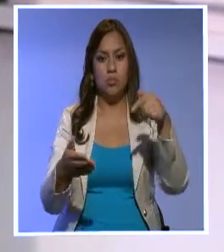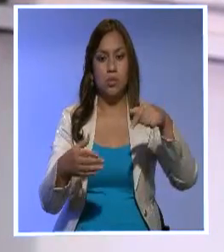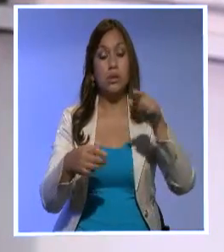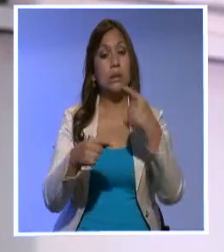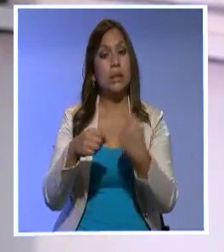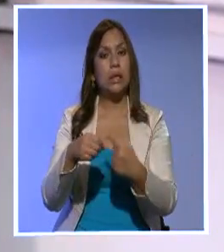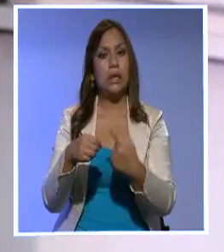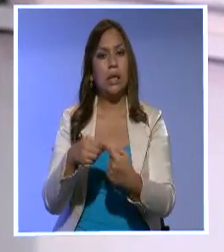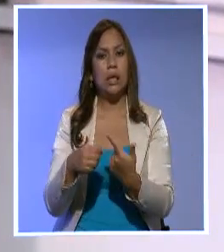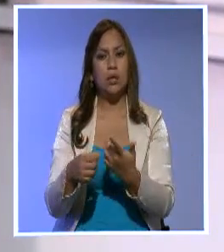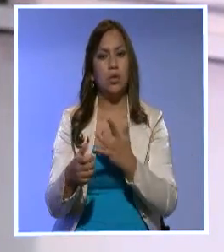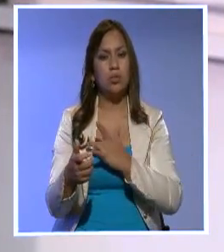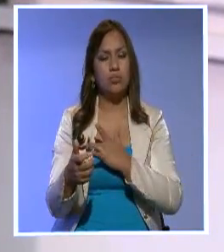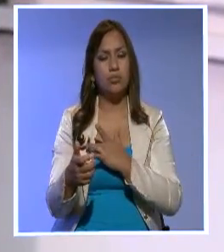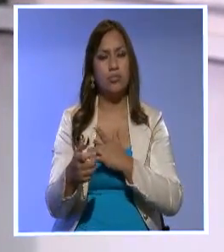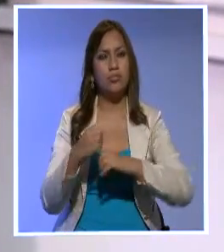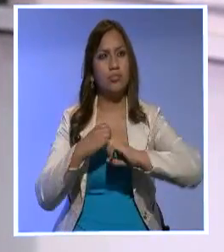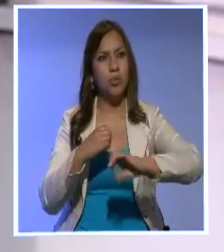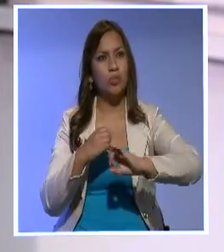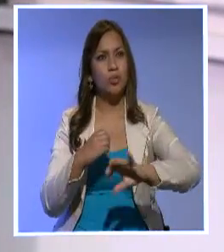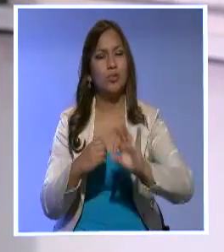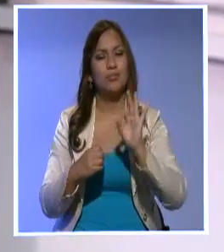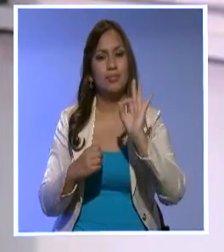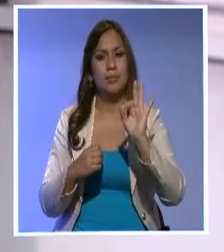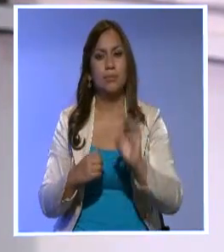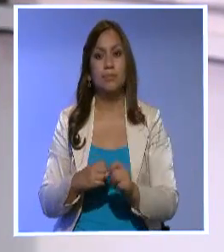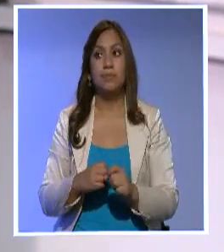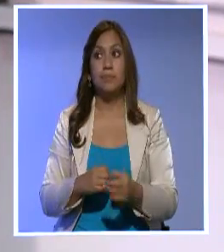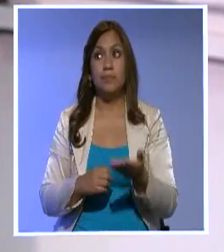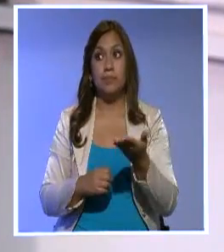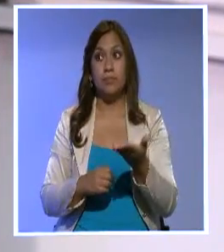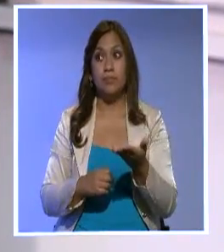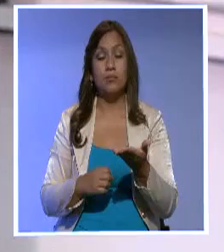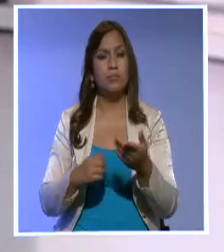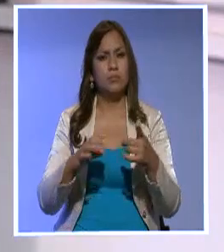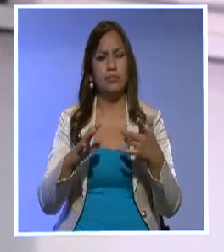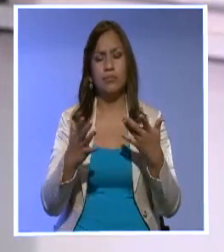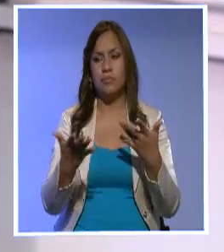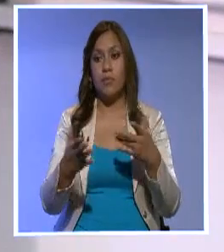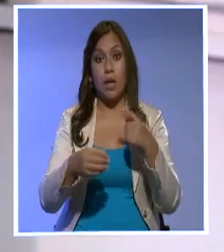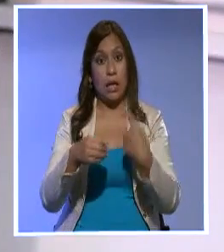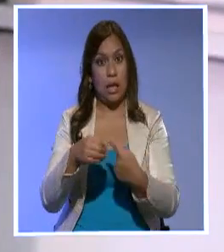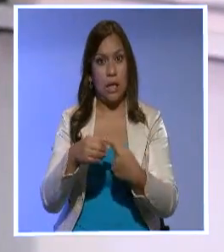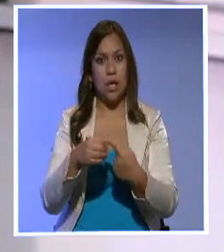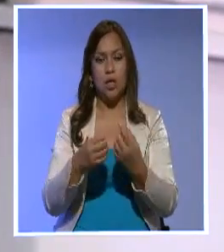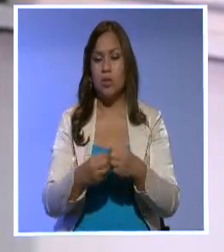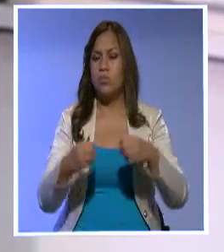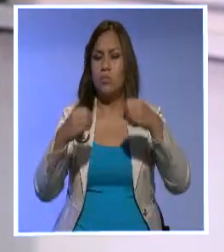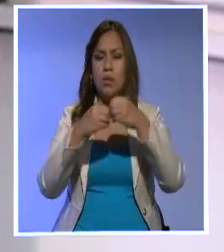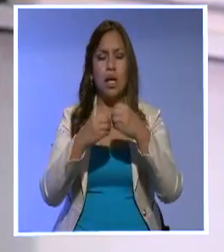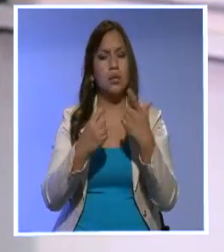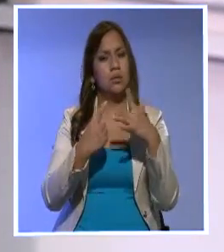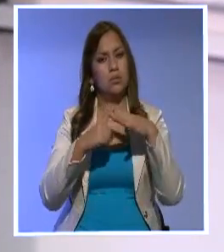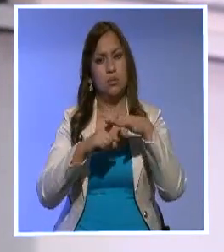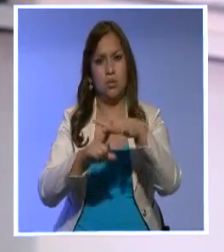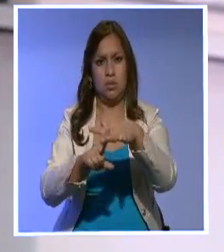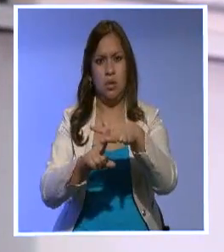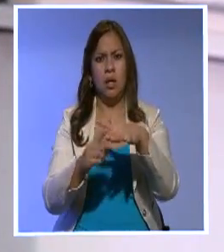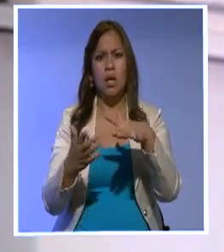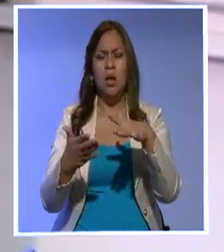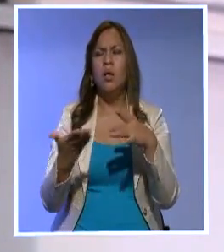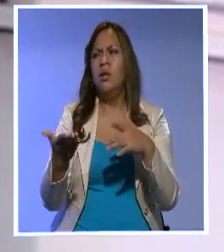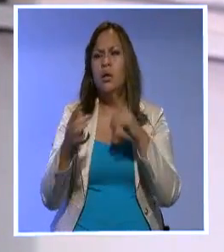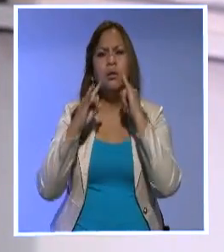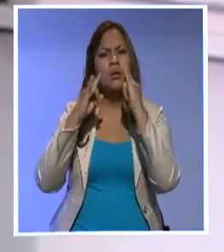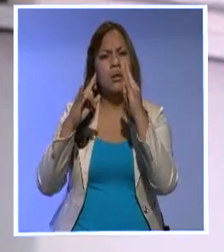nuestras ciudades y ojalá kit o sea esa ciudad que cada vez se convierte en una ciudad más incluyente donde los sectores periféricos los